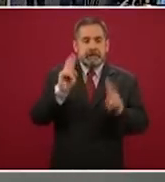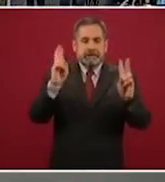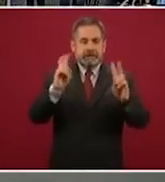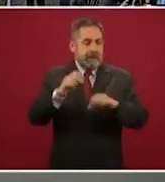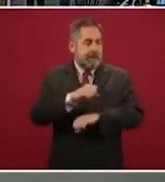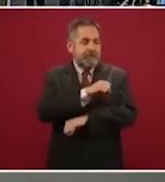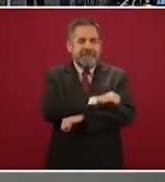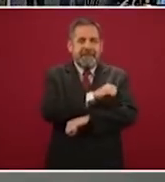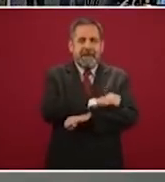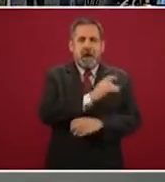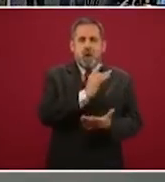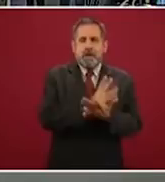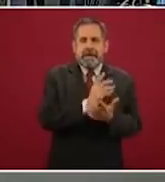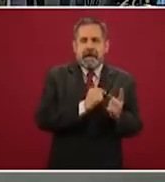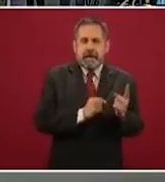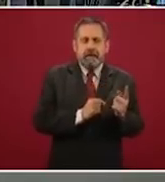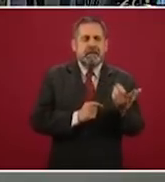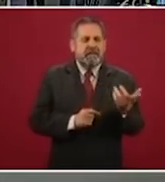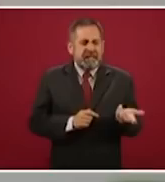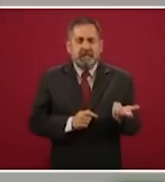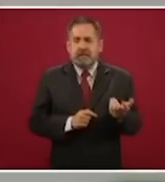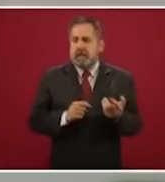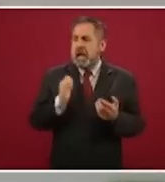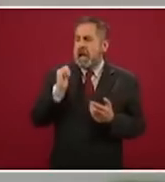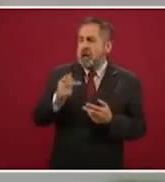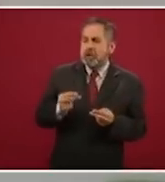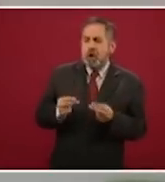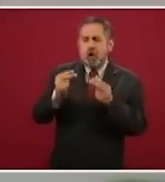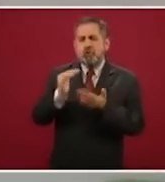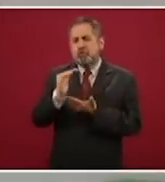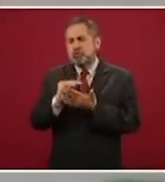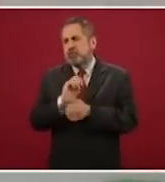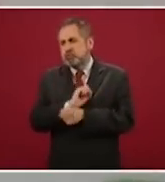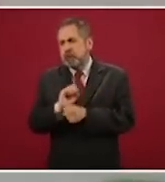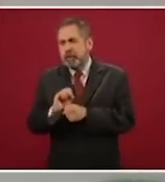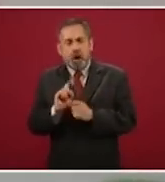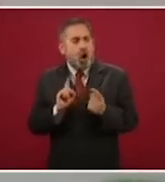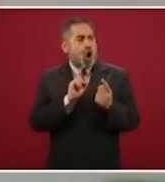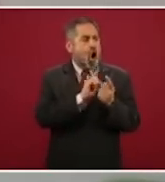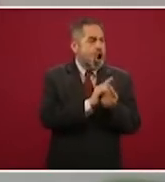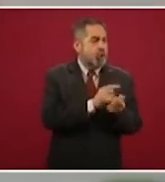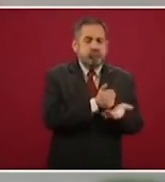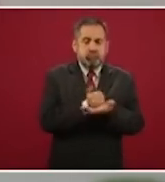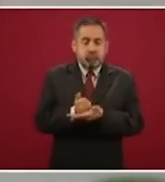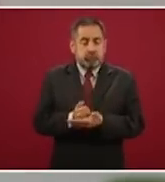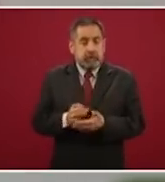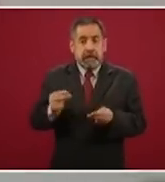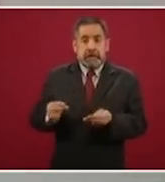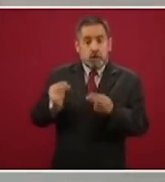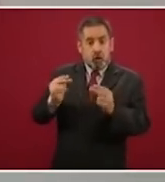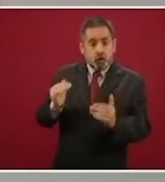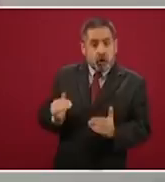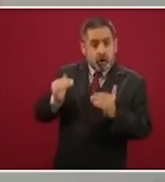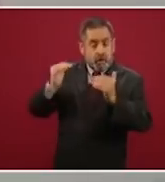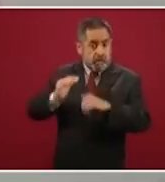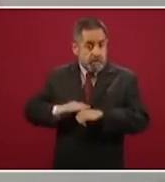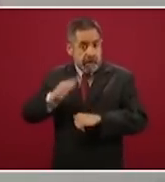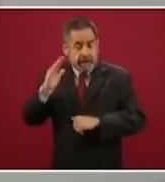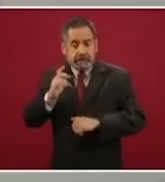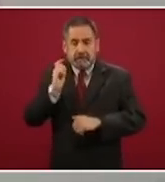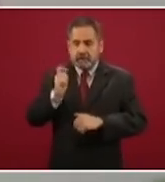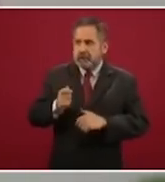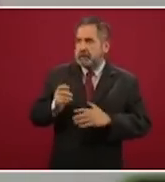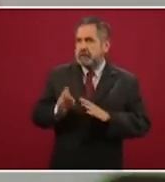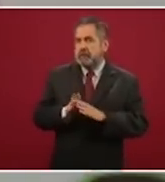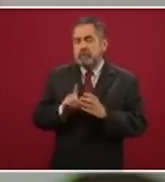estamos hablando de establecimientos de bajo impacto. Para los establecimientos de alto impacto, particularmente lo que tiene